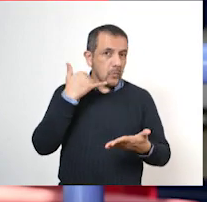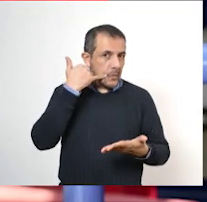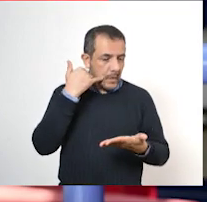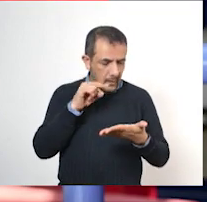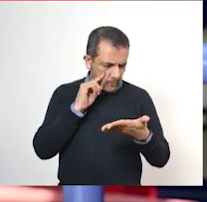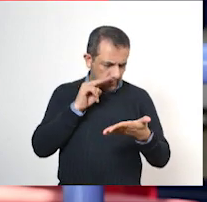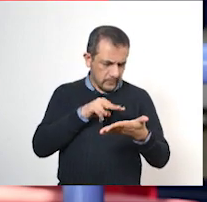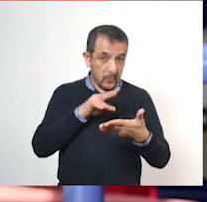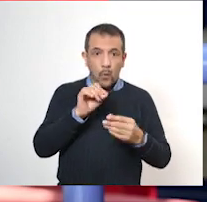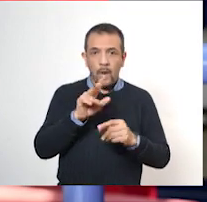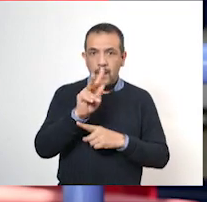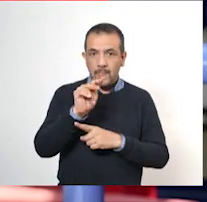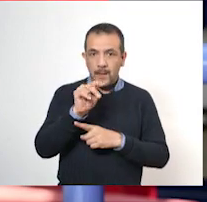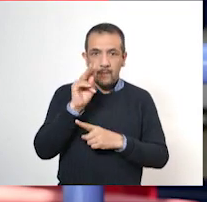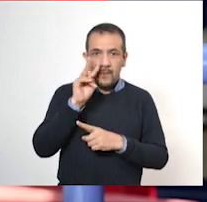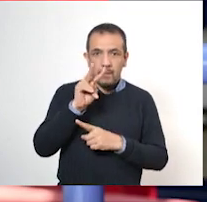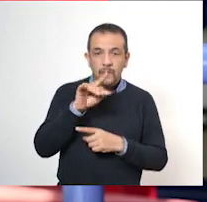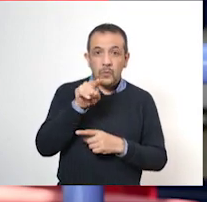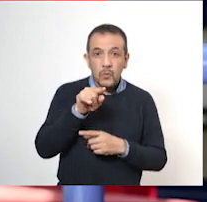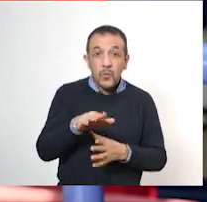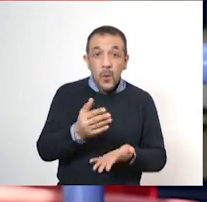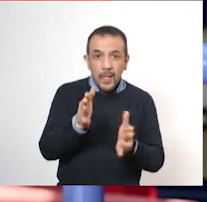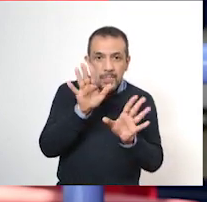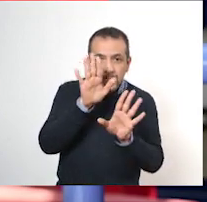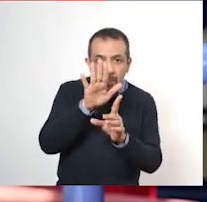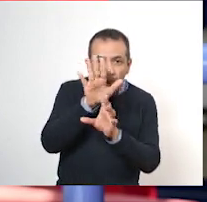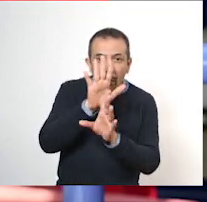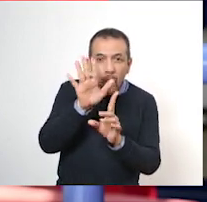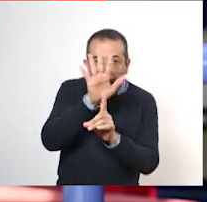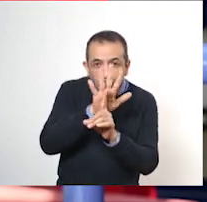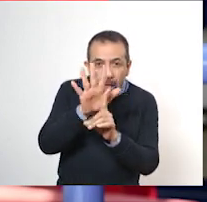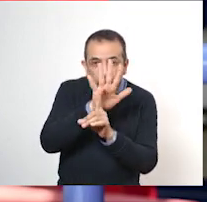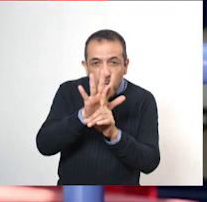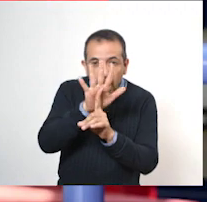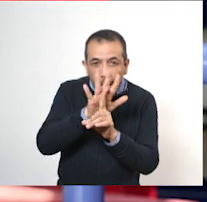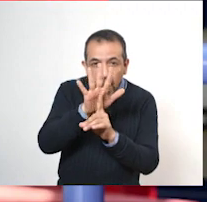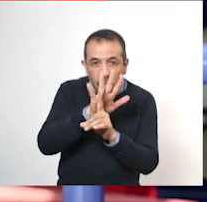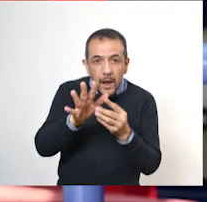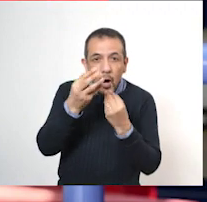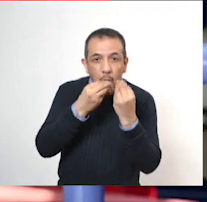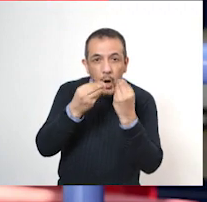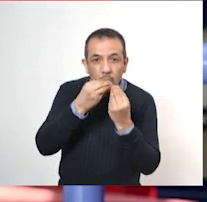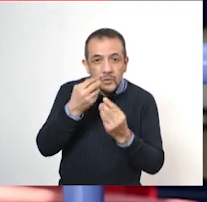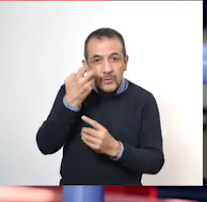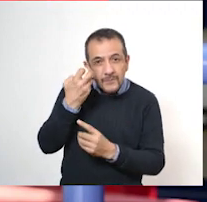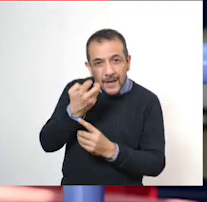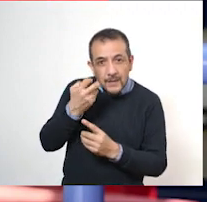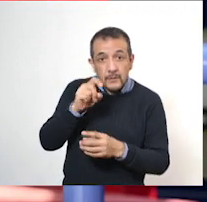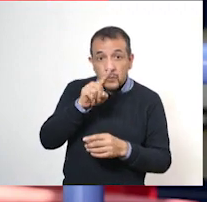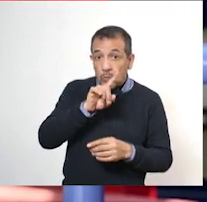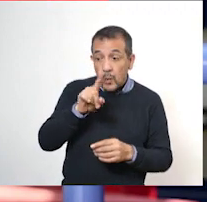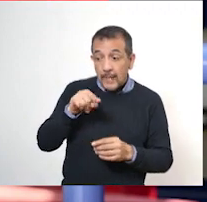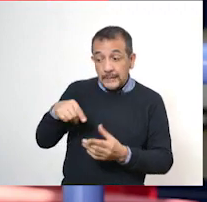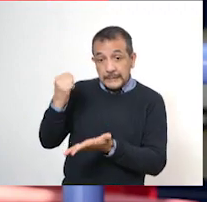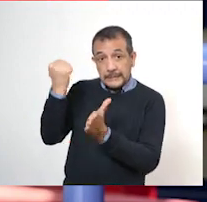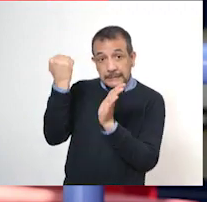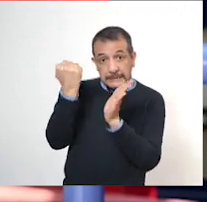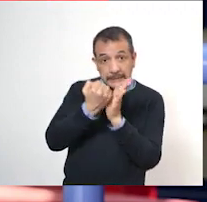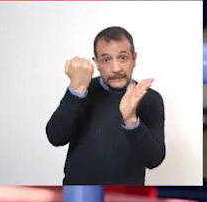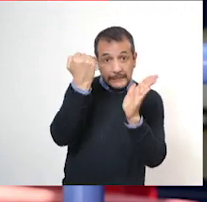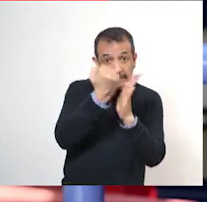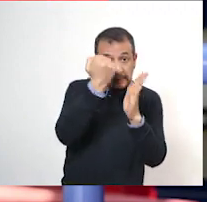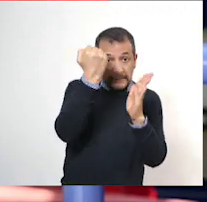en tu teléfono o en la televisión que consumas ese producto, no lo hagas, porque son productos que si tienen sellos,